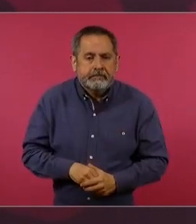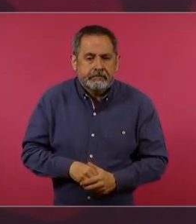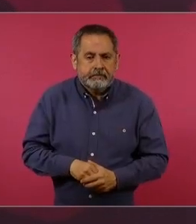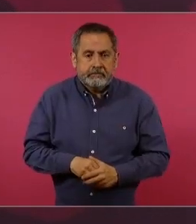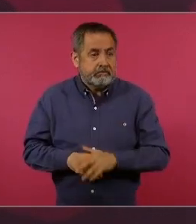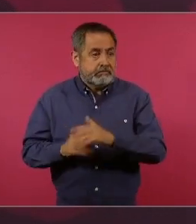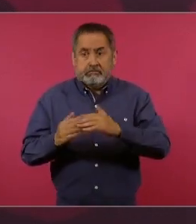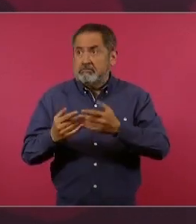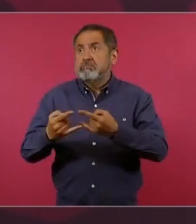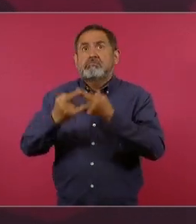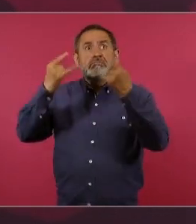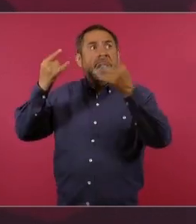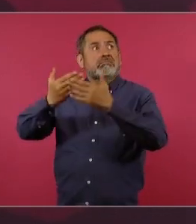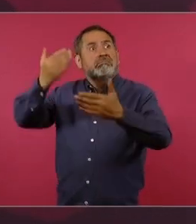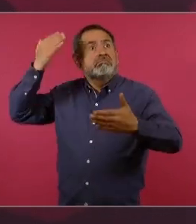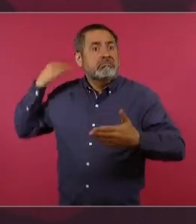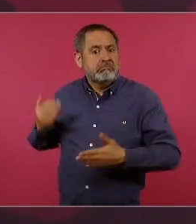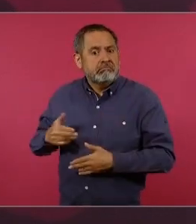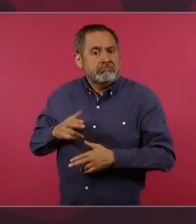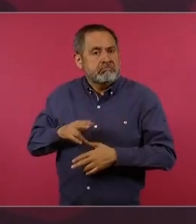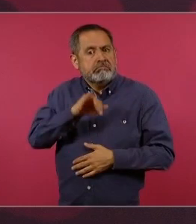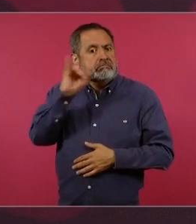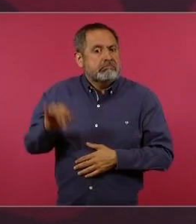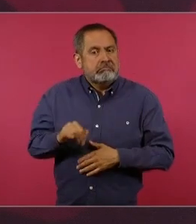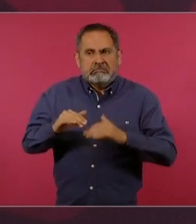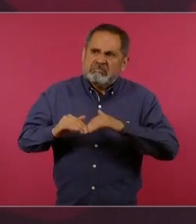que por nadie en toda la historia.